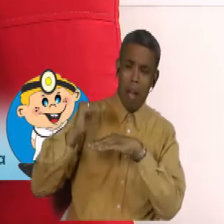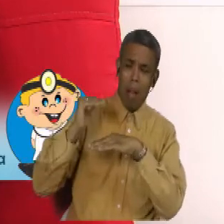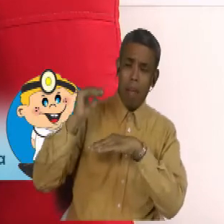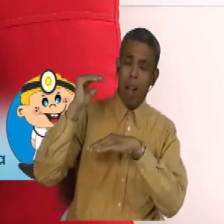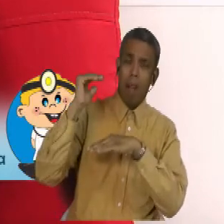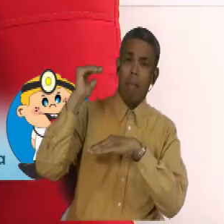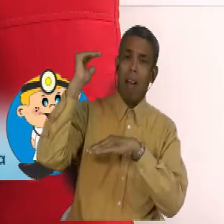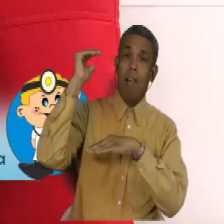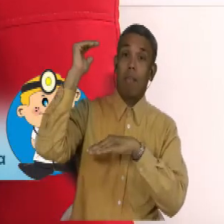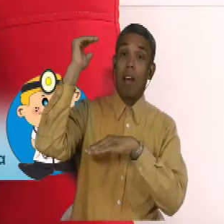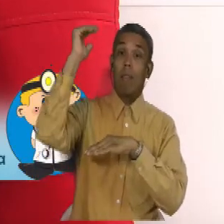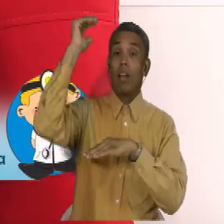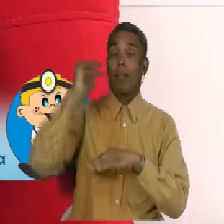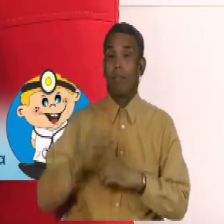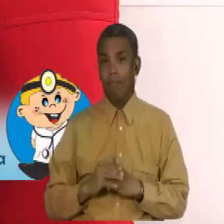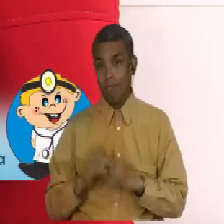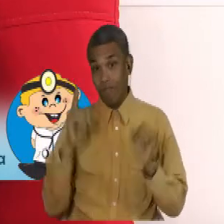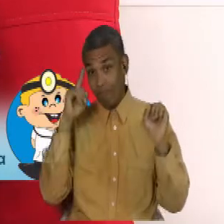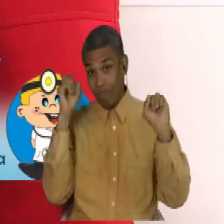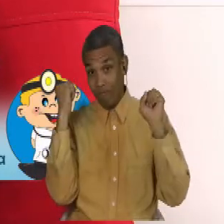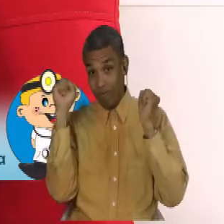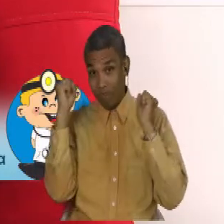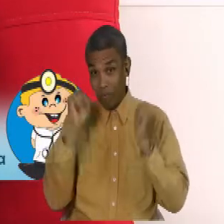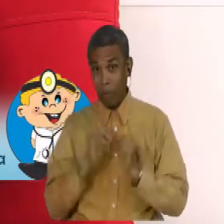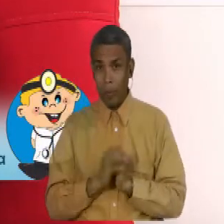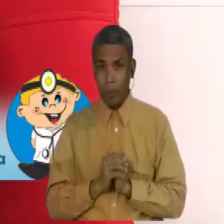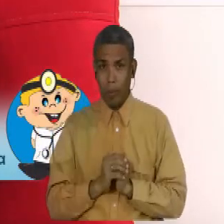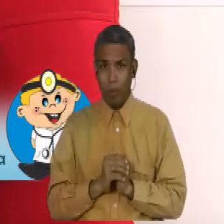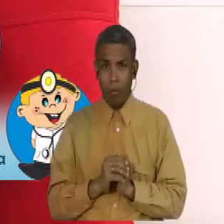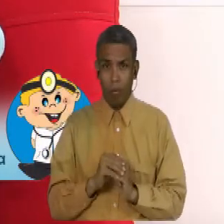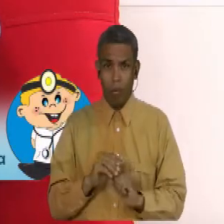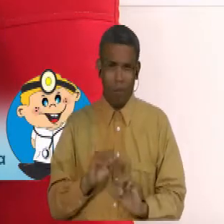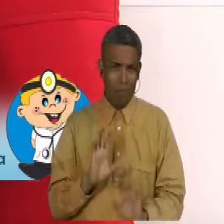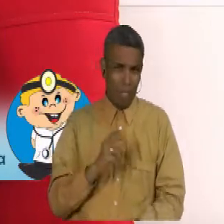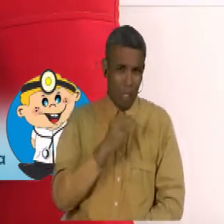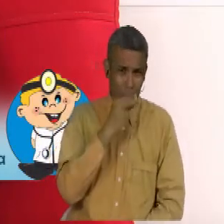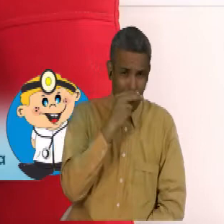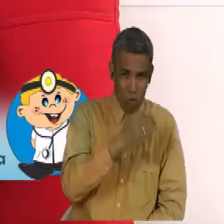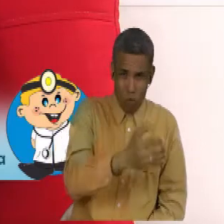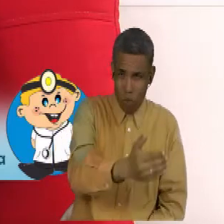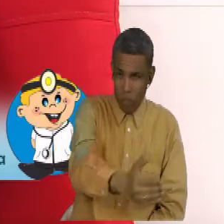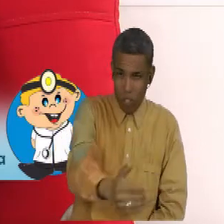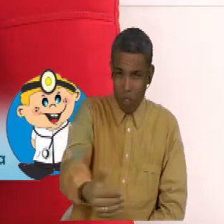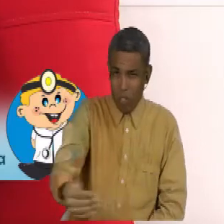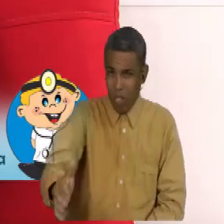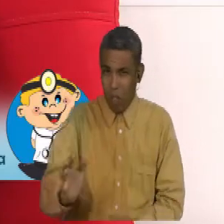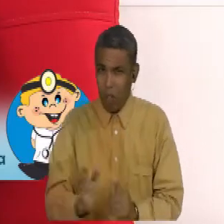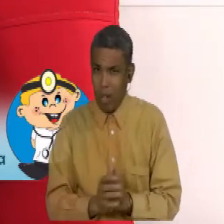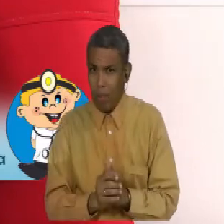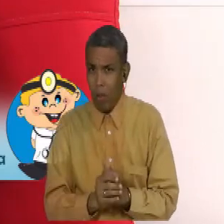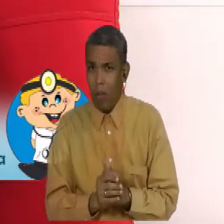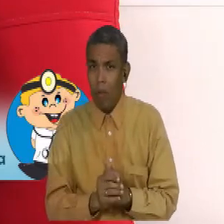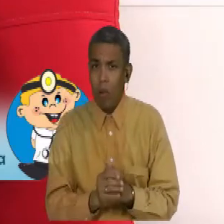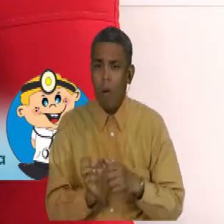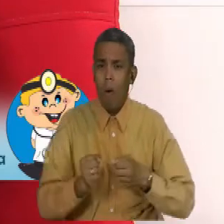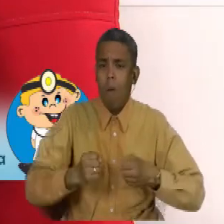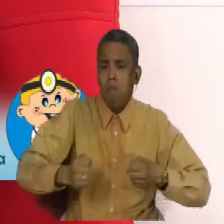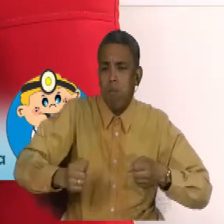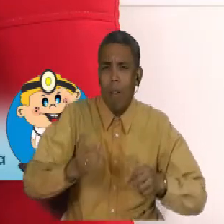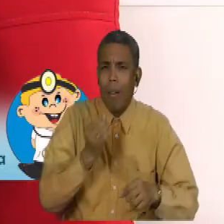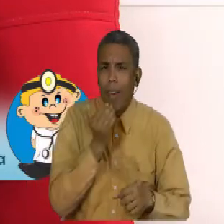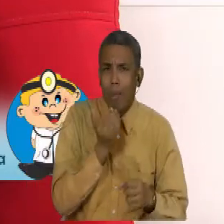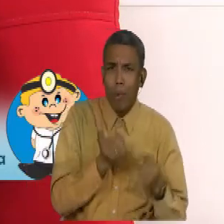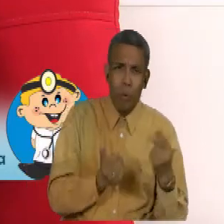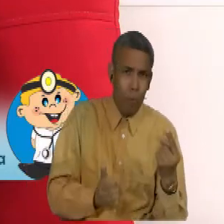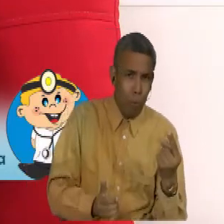o por lo menos de cada 100 uno sería lo pues casi que insignificante, pero de cada